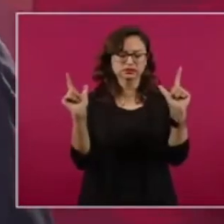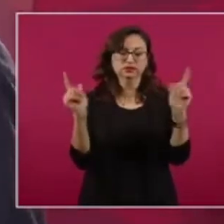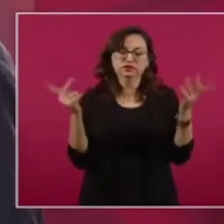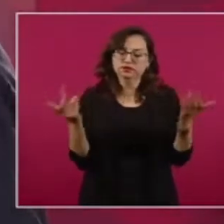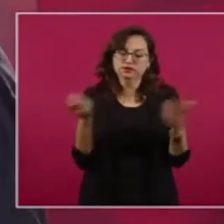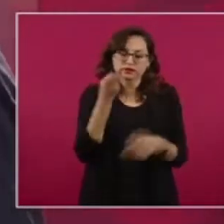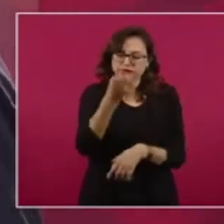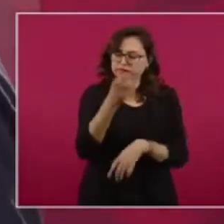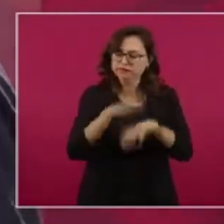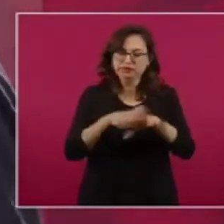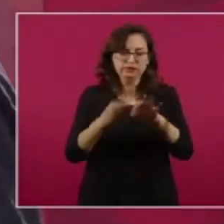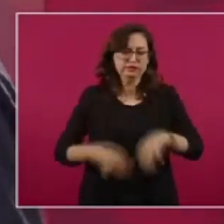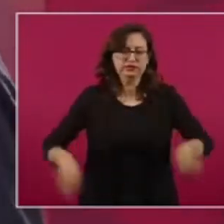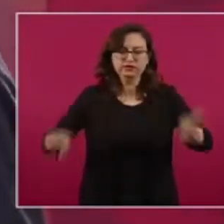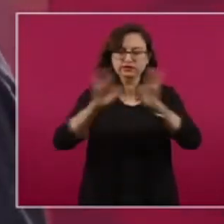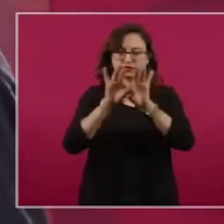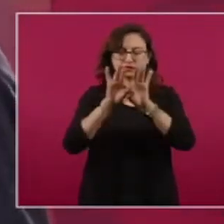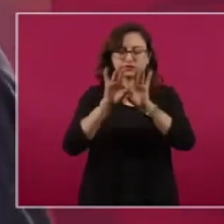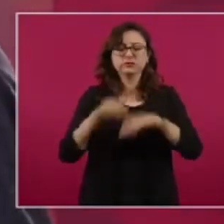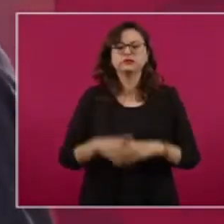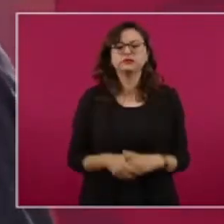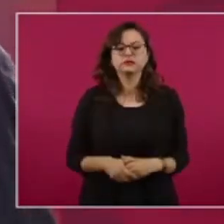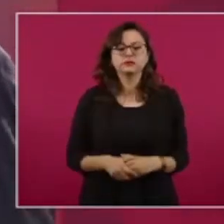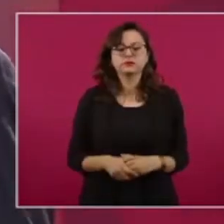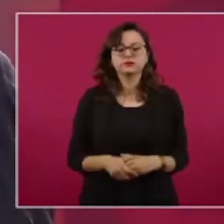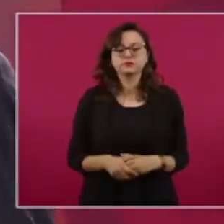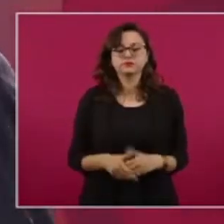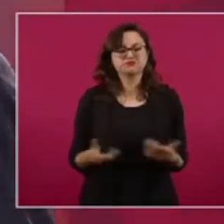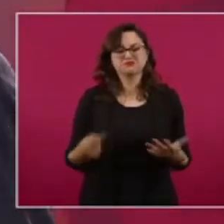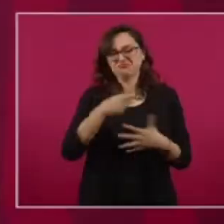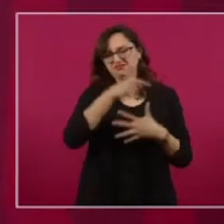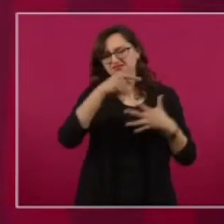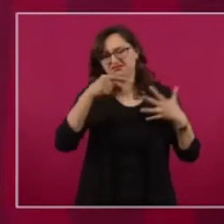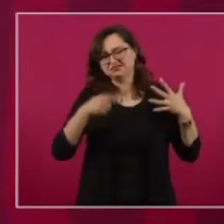Eso es lo más importante de todo.